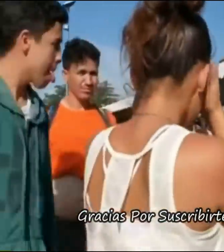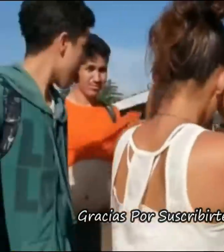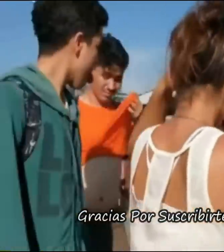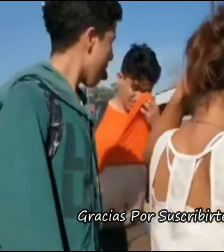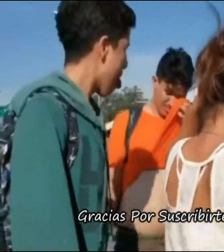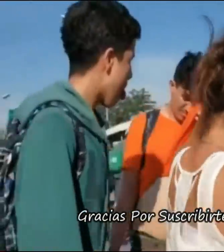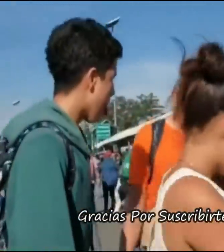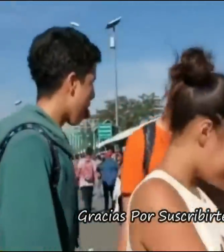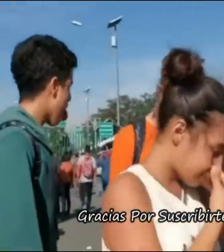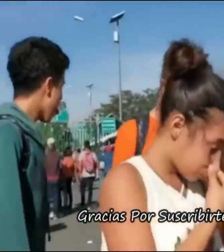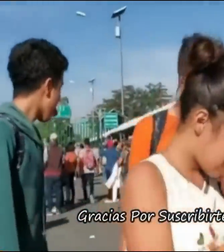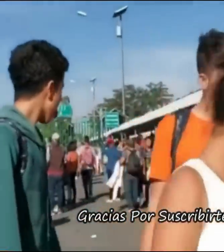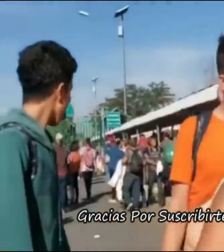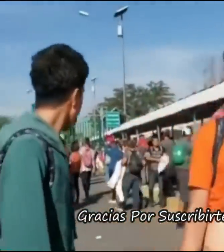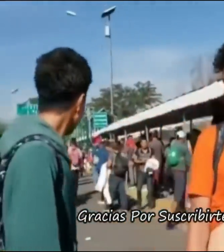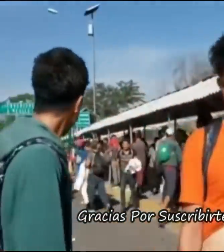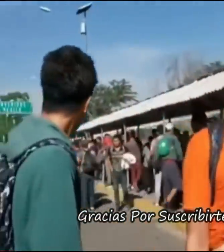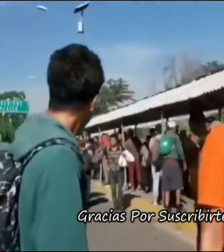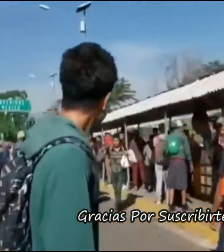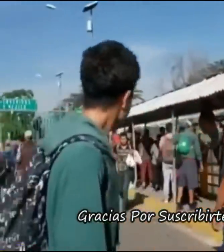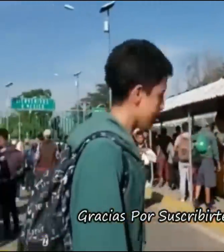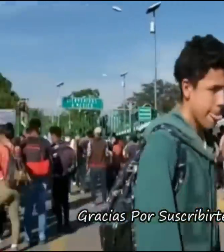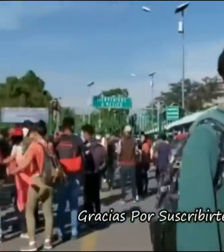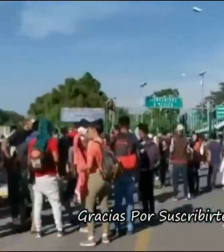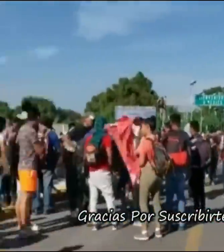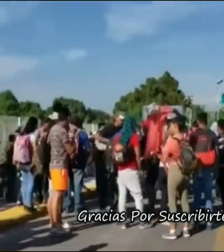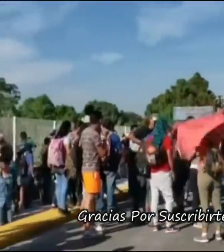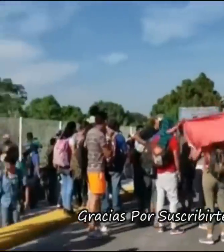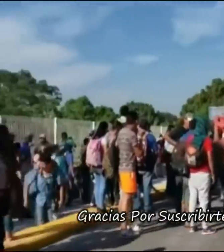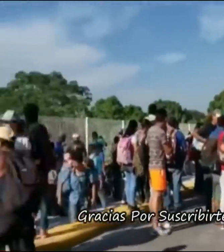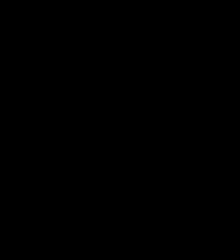proporcionaron opciones para regresar a su país, tomar un empleo temporal o pedir asilo.